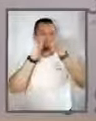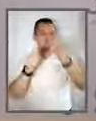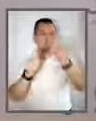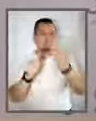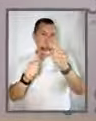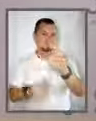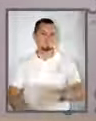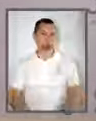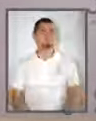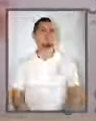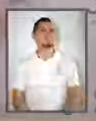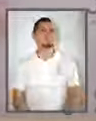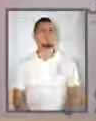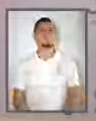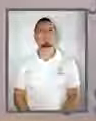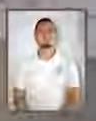PCR.